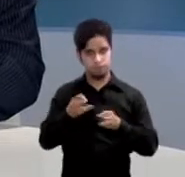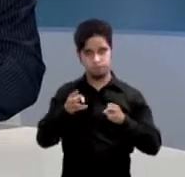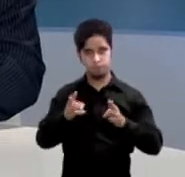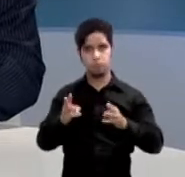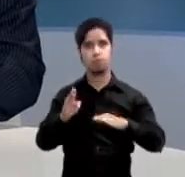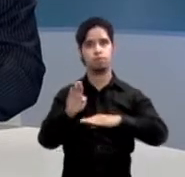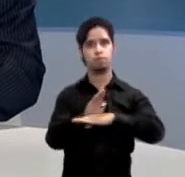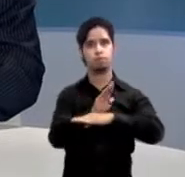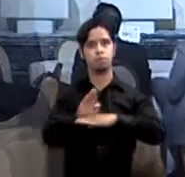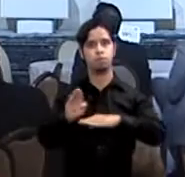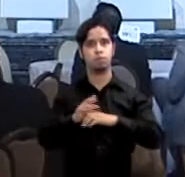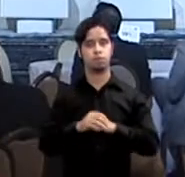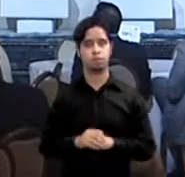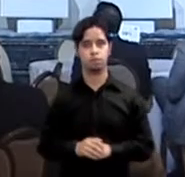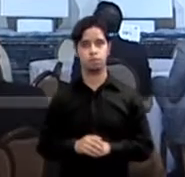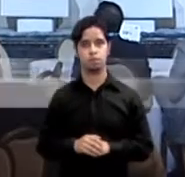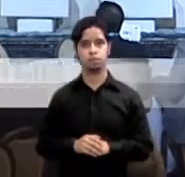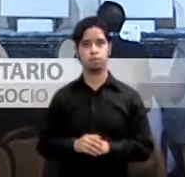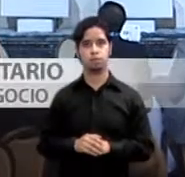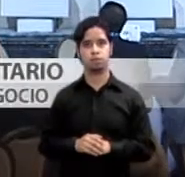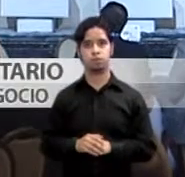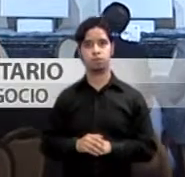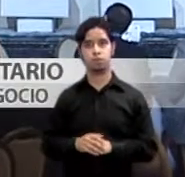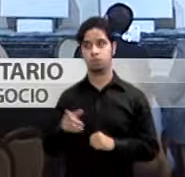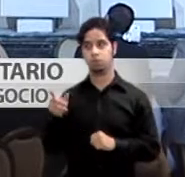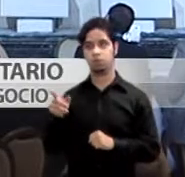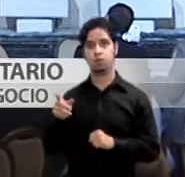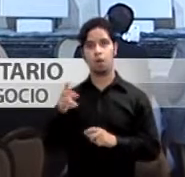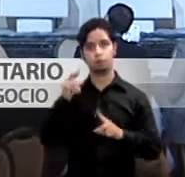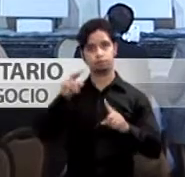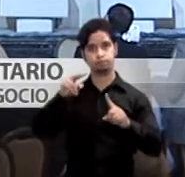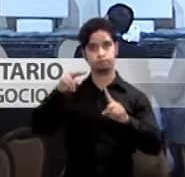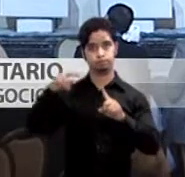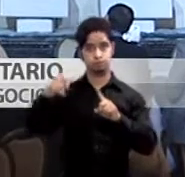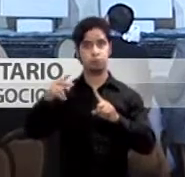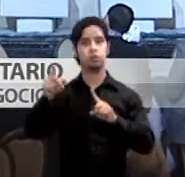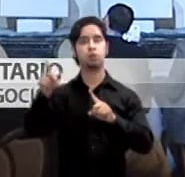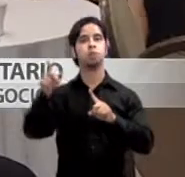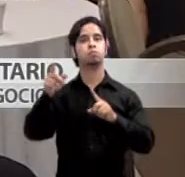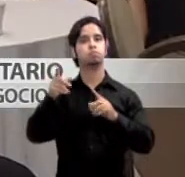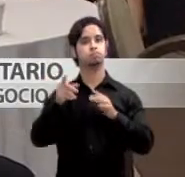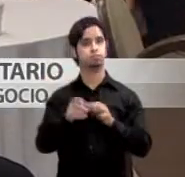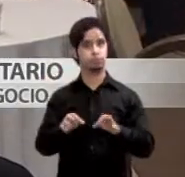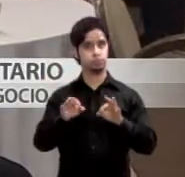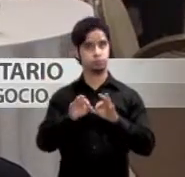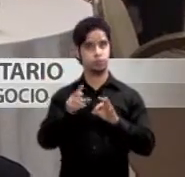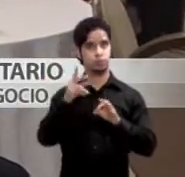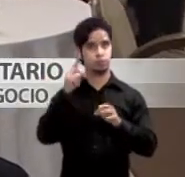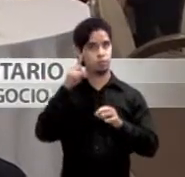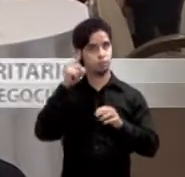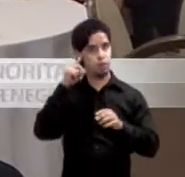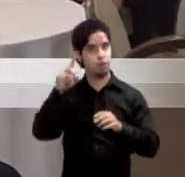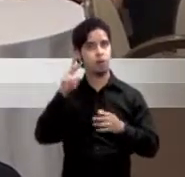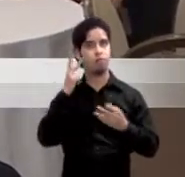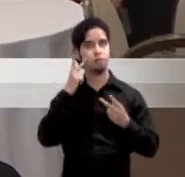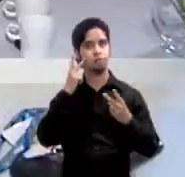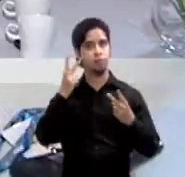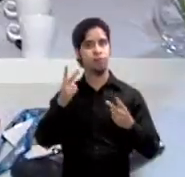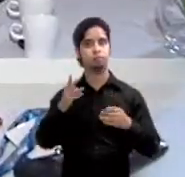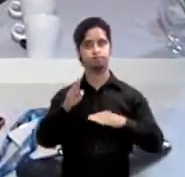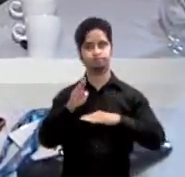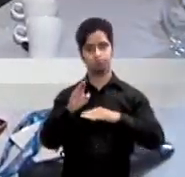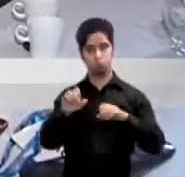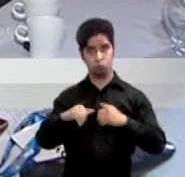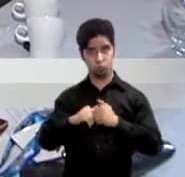dice más. La percepción de los conferenciantes y el público es la abundancia de oportunidades para poder realizar